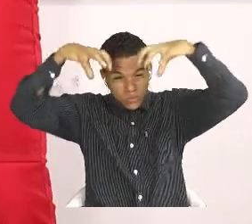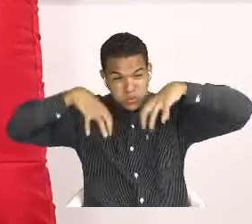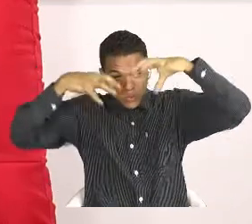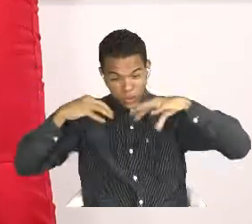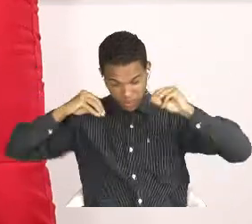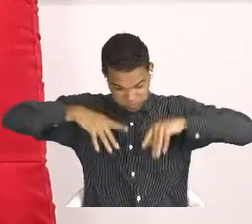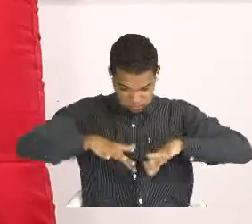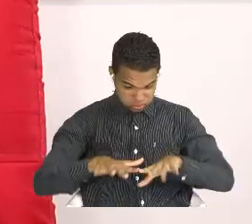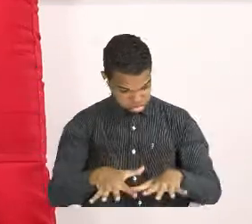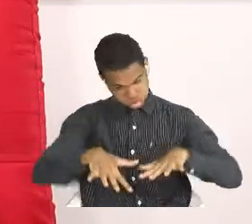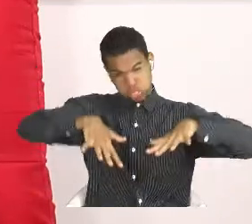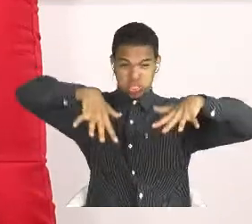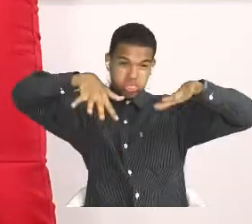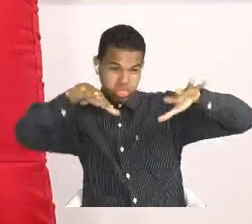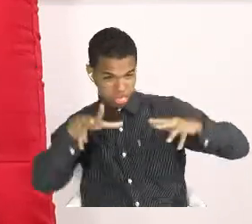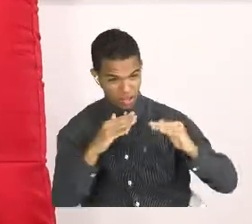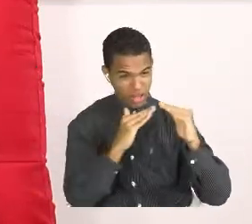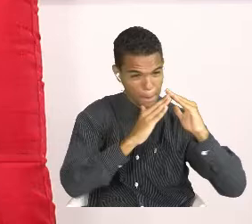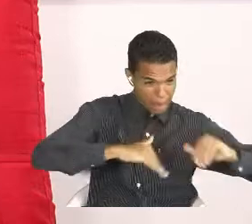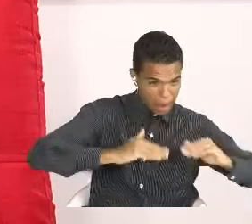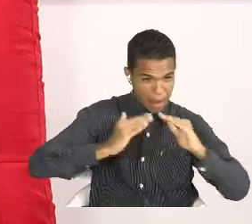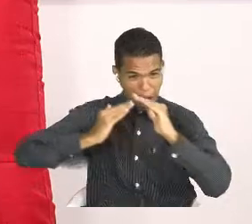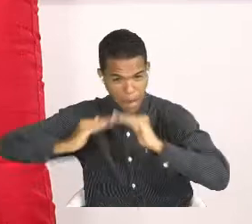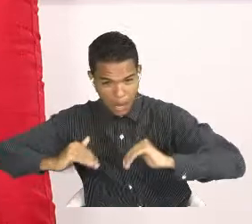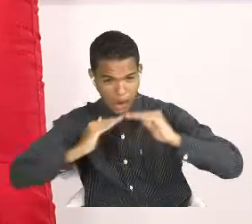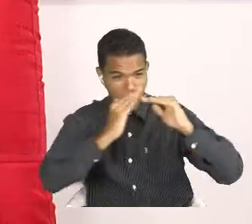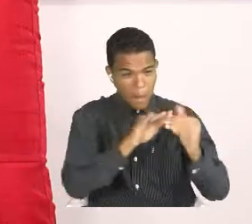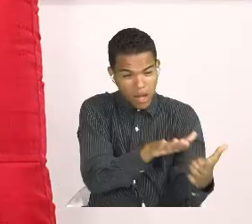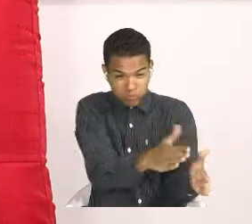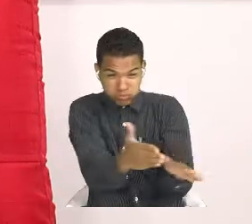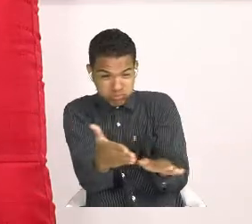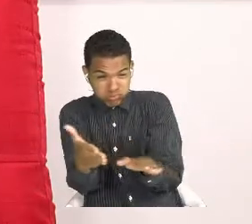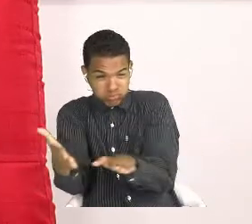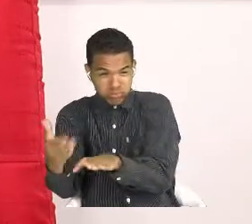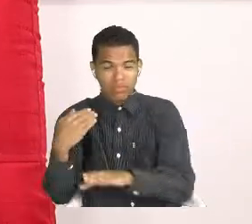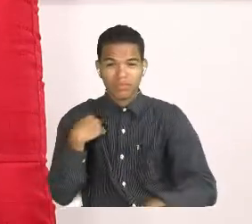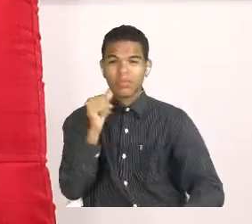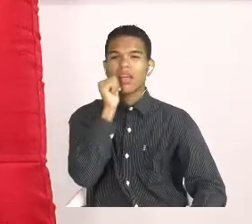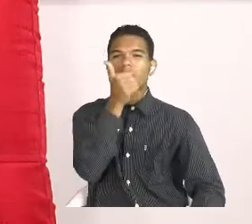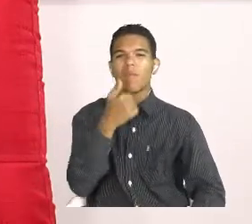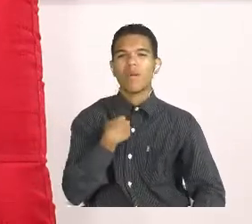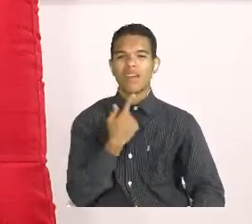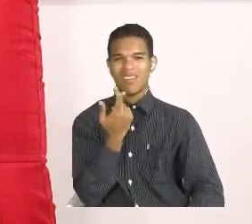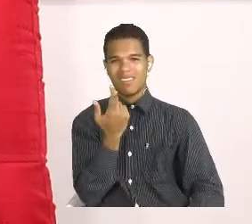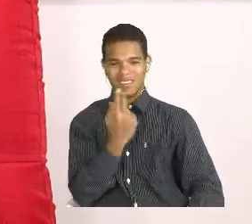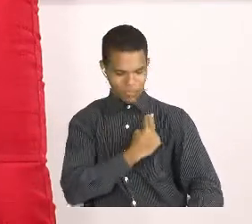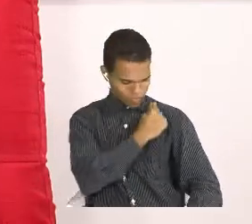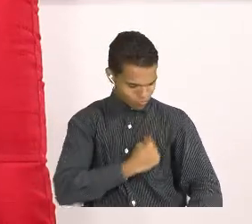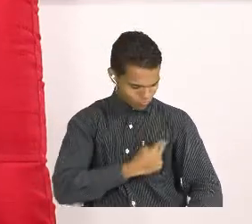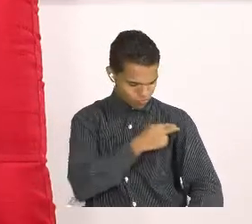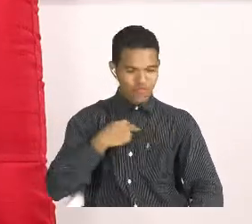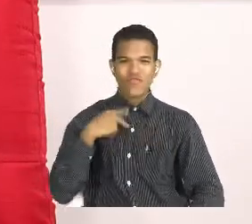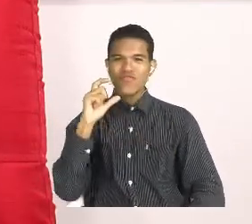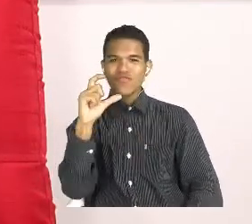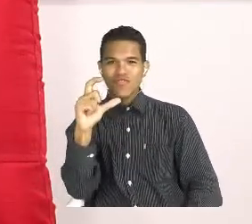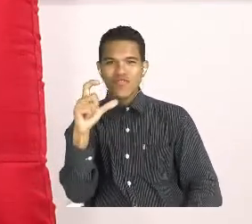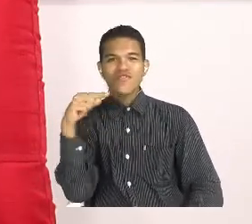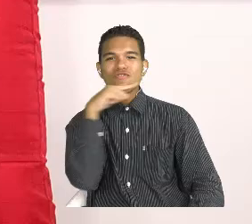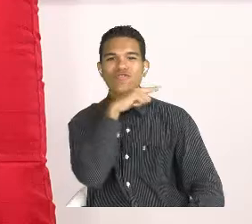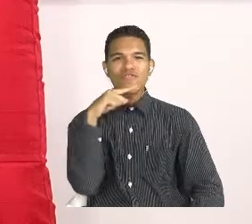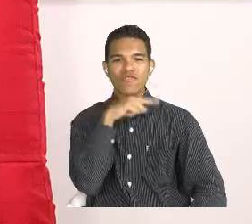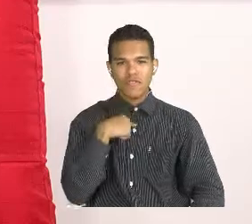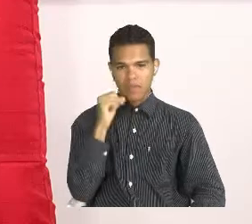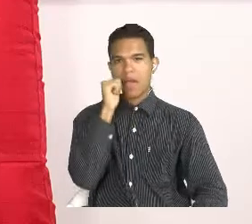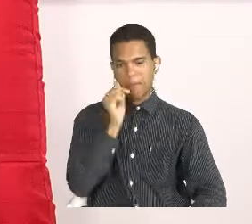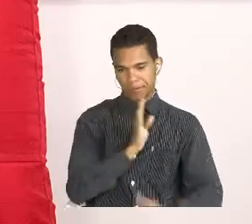bueno, estaremos hablando mañana con la Cruz Roja para ustedes, para que ustedes sepan puntualmente qué es lo que vamos a estar recibiendo para enviar hasta